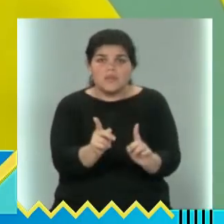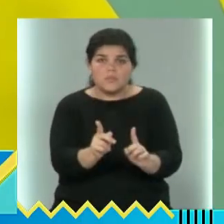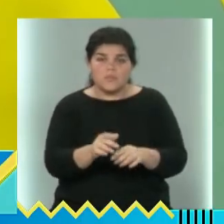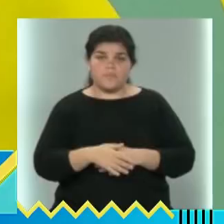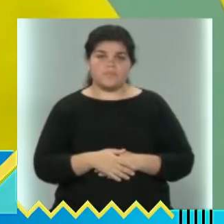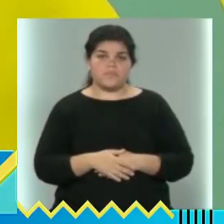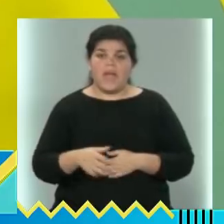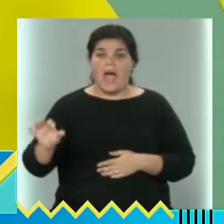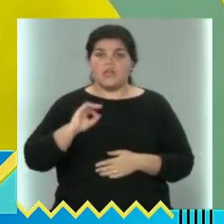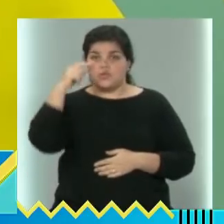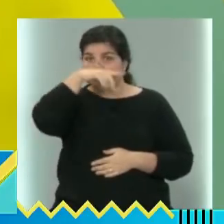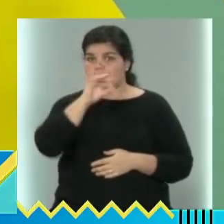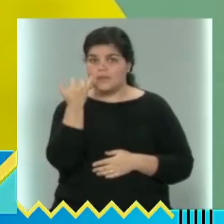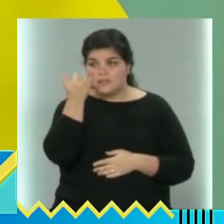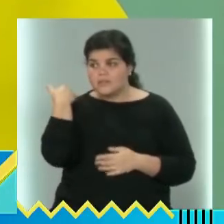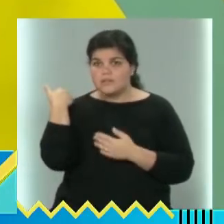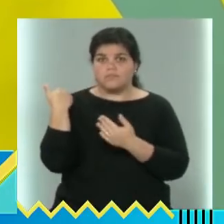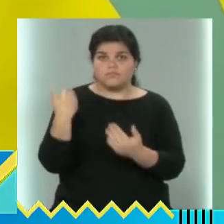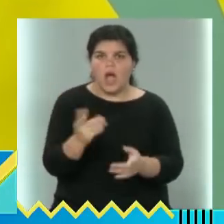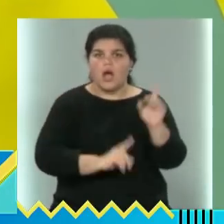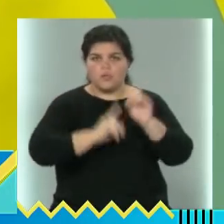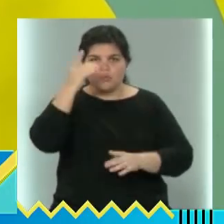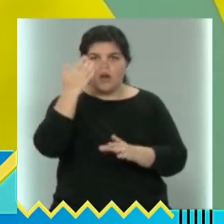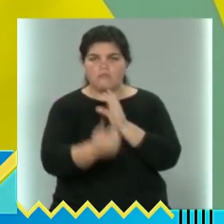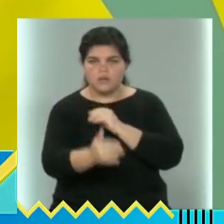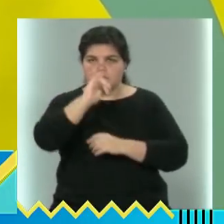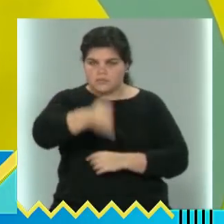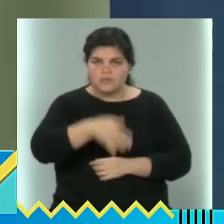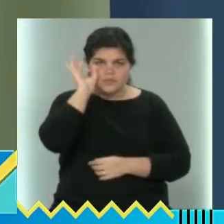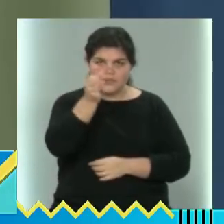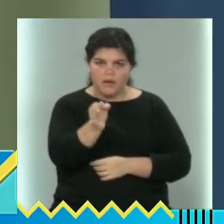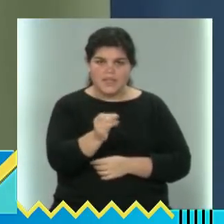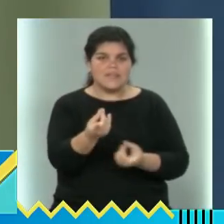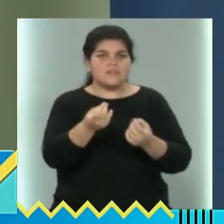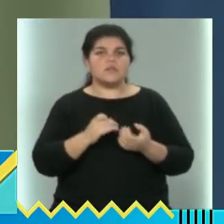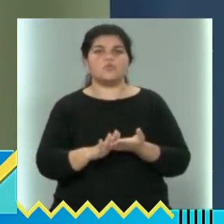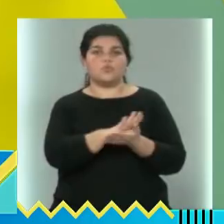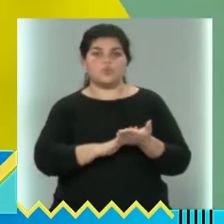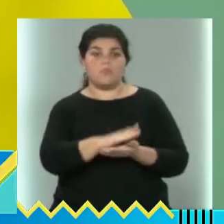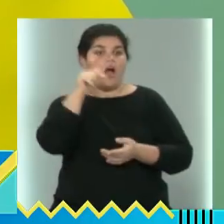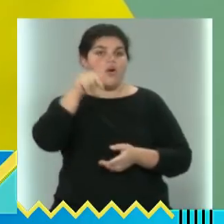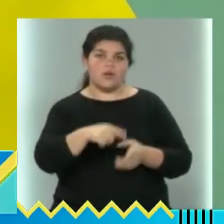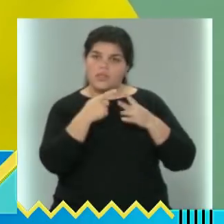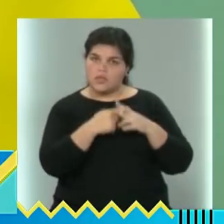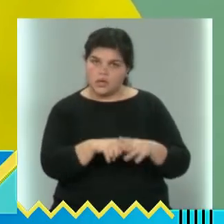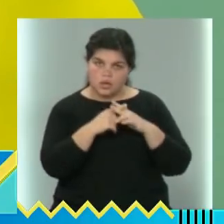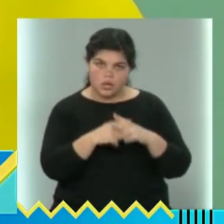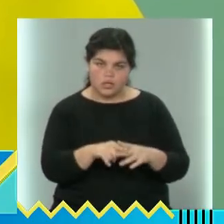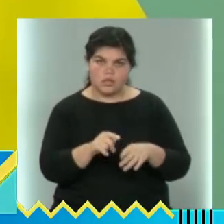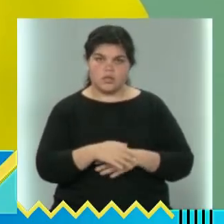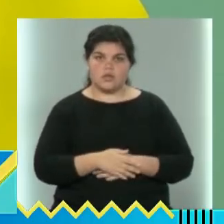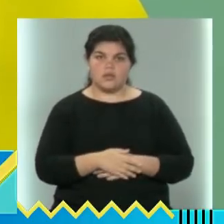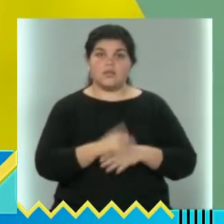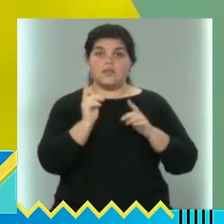con ellos durante 70 años, se han cometido errores que tienen que ser remediados, pero hoy día la tecnología, digamos, y